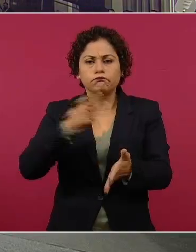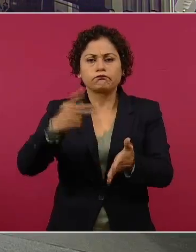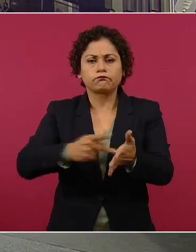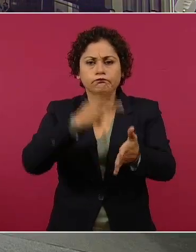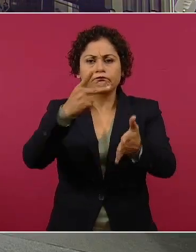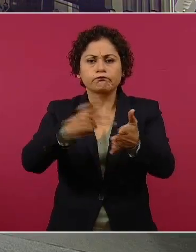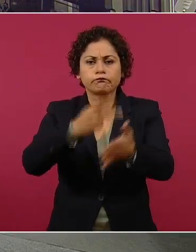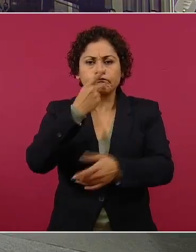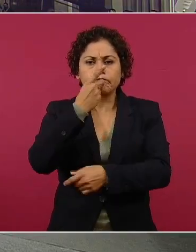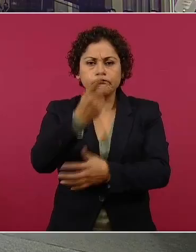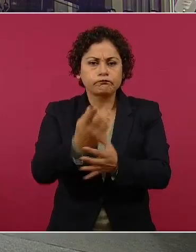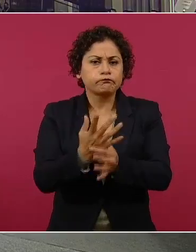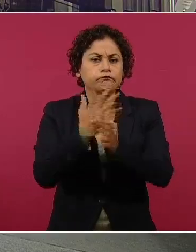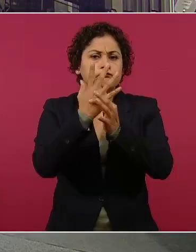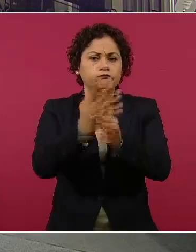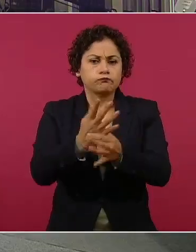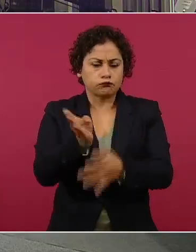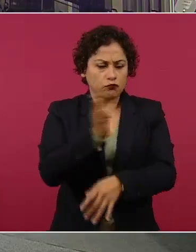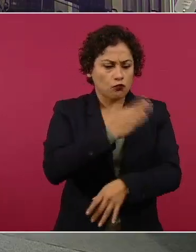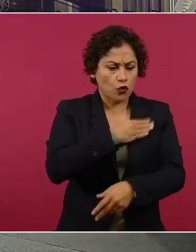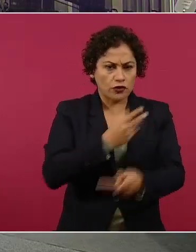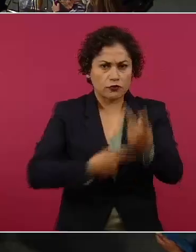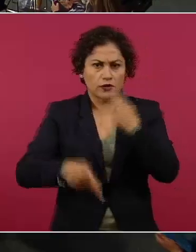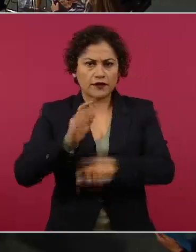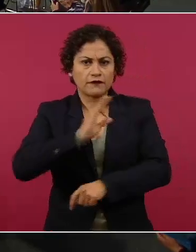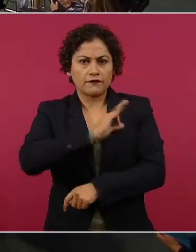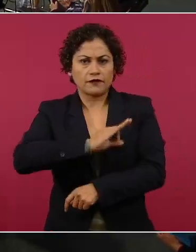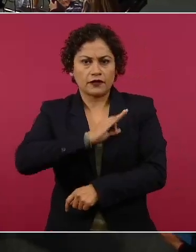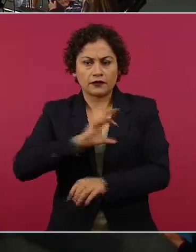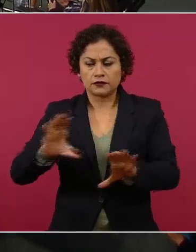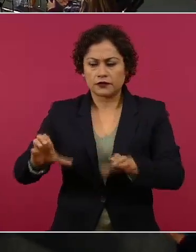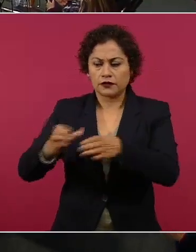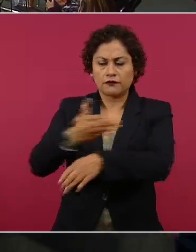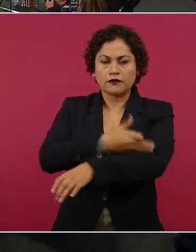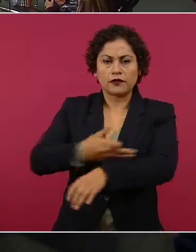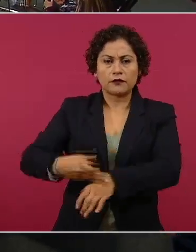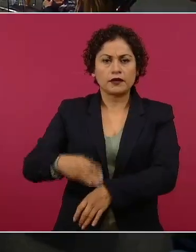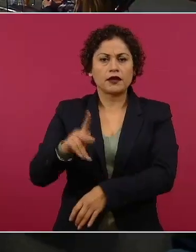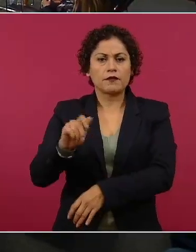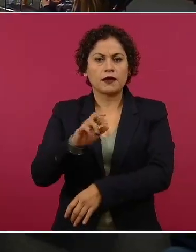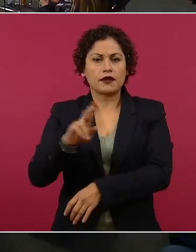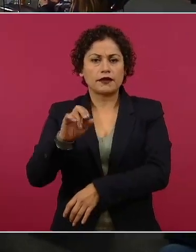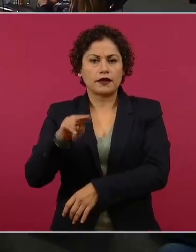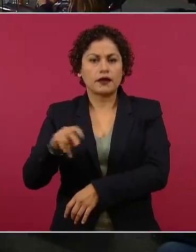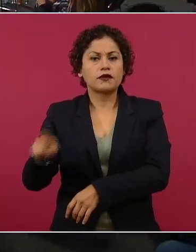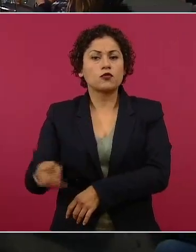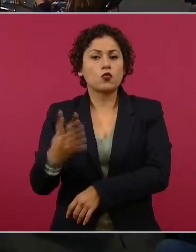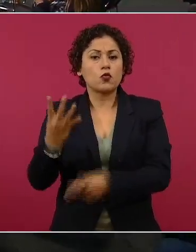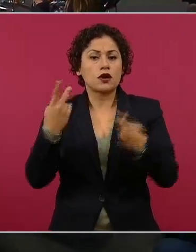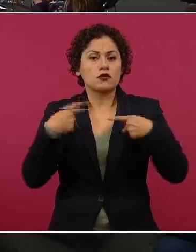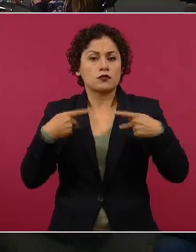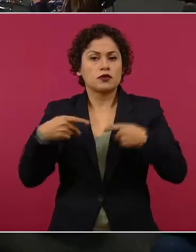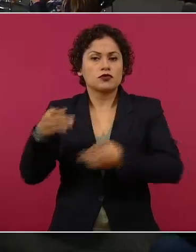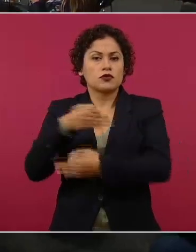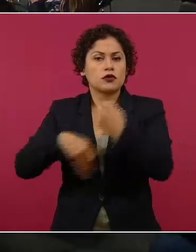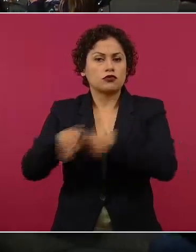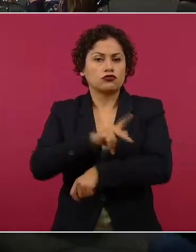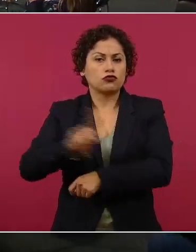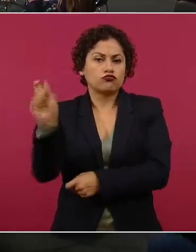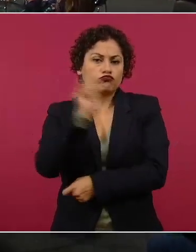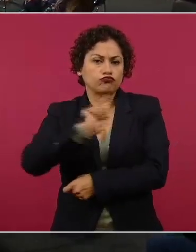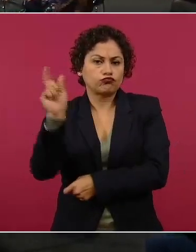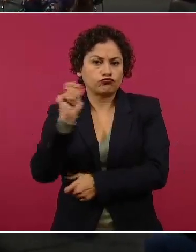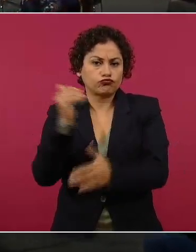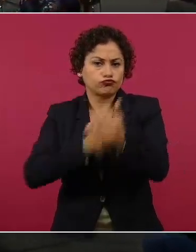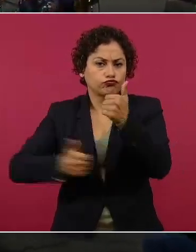siendo buenos se puede ser felices. La familia Parral Rabadán, formada por 4 integrantes, todos con estudios profesionales y